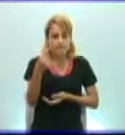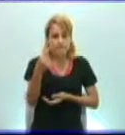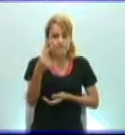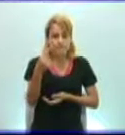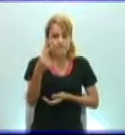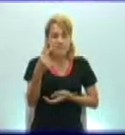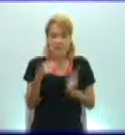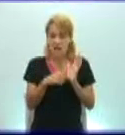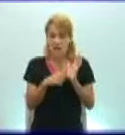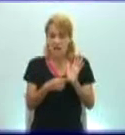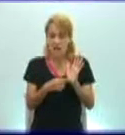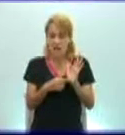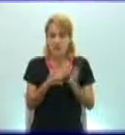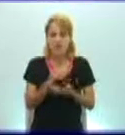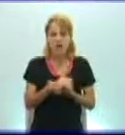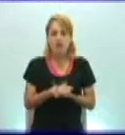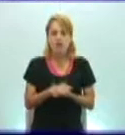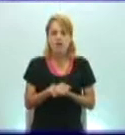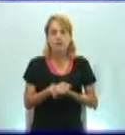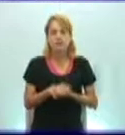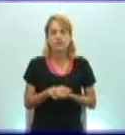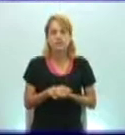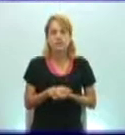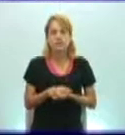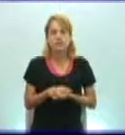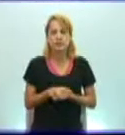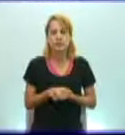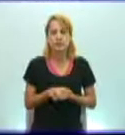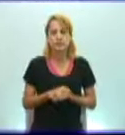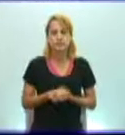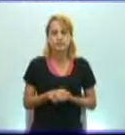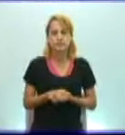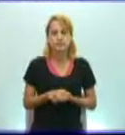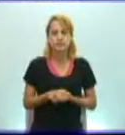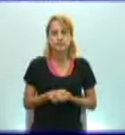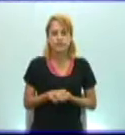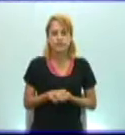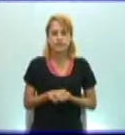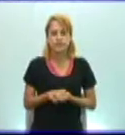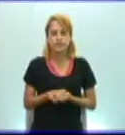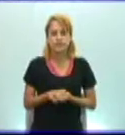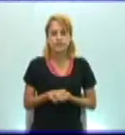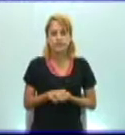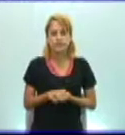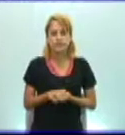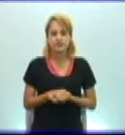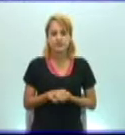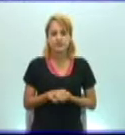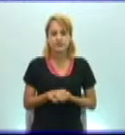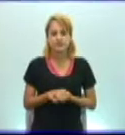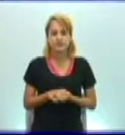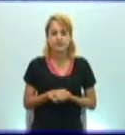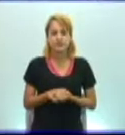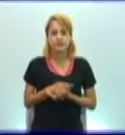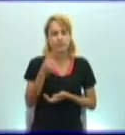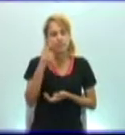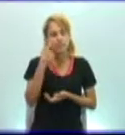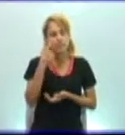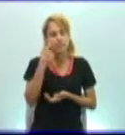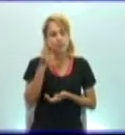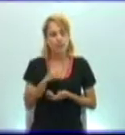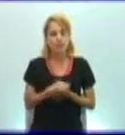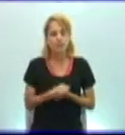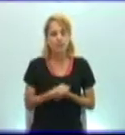tallo hacia abajo. Son las raíces fúlcreas. Eso es por su origen. Ahora veamos a